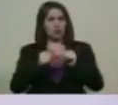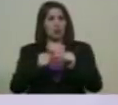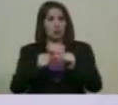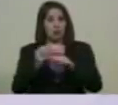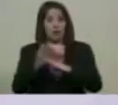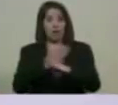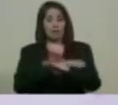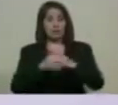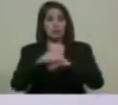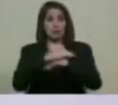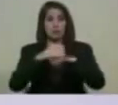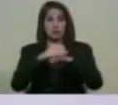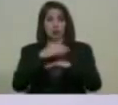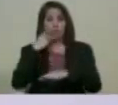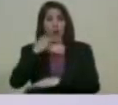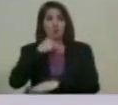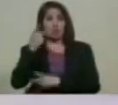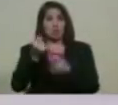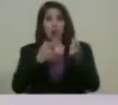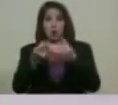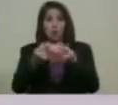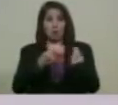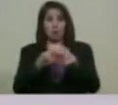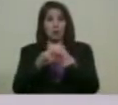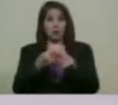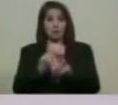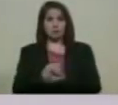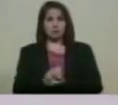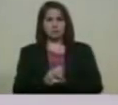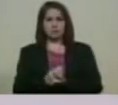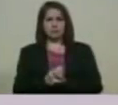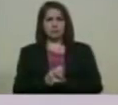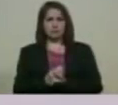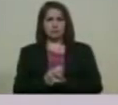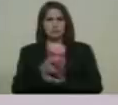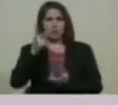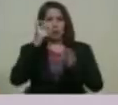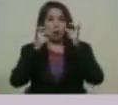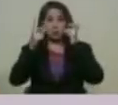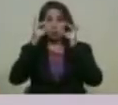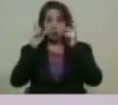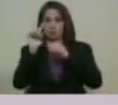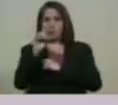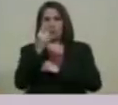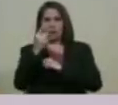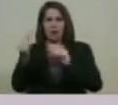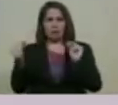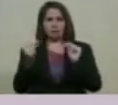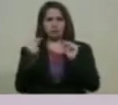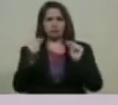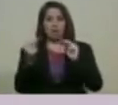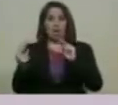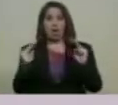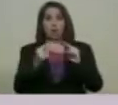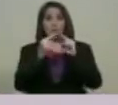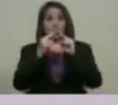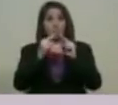ministro de Política Económica de la República. Escuchaban el inicio entonces de este primer encuentro de trabajo de la Comisión